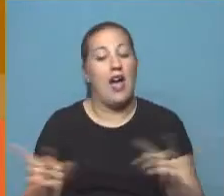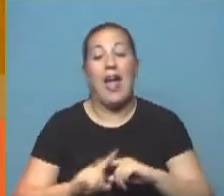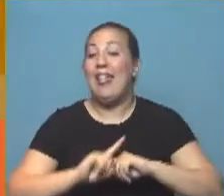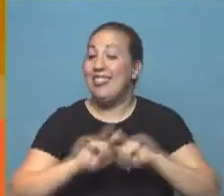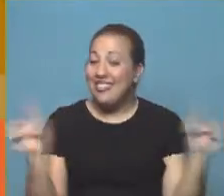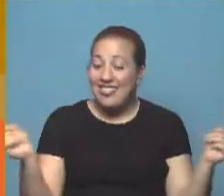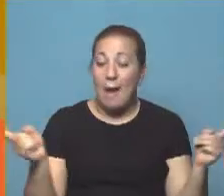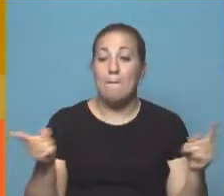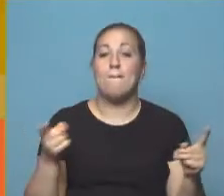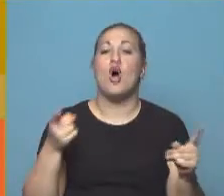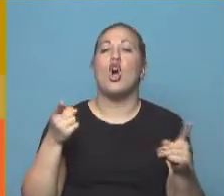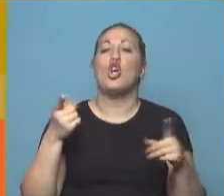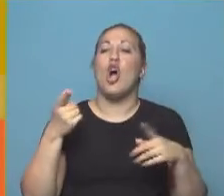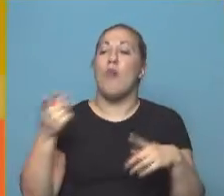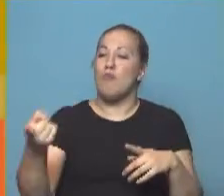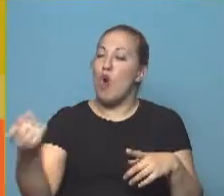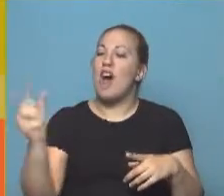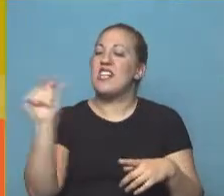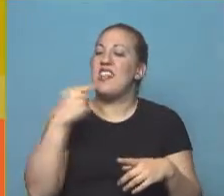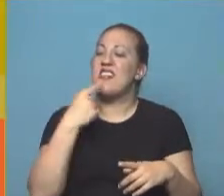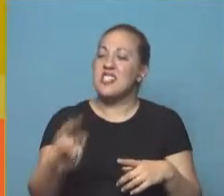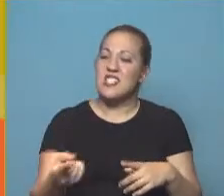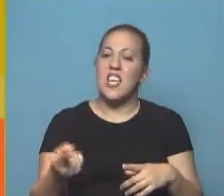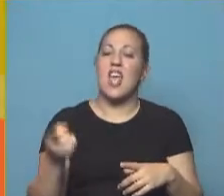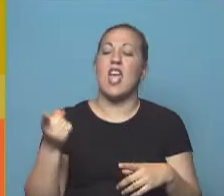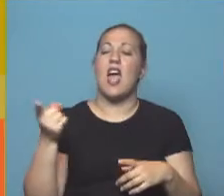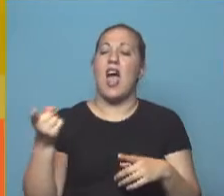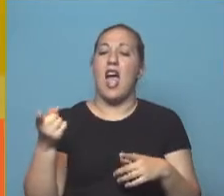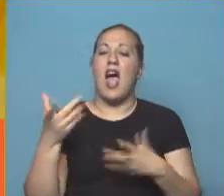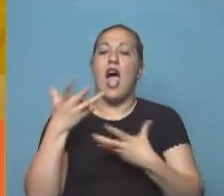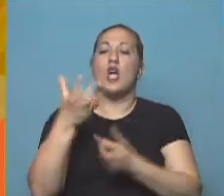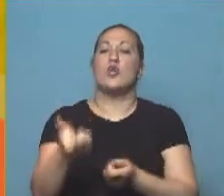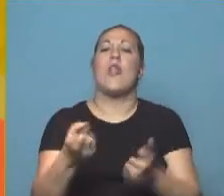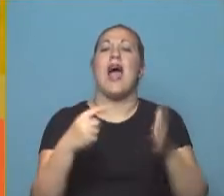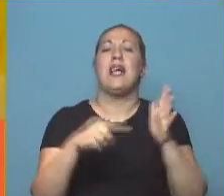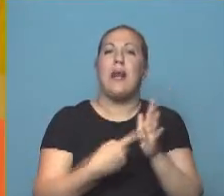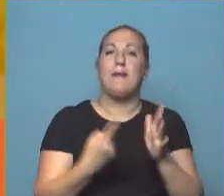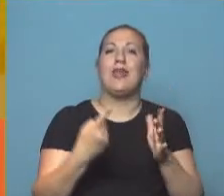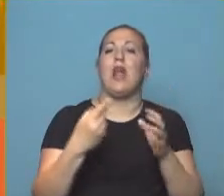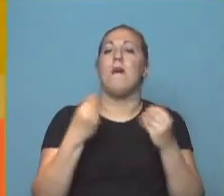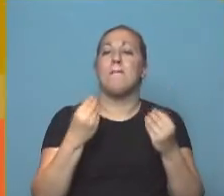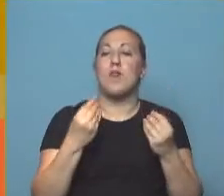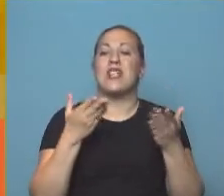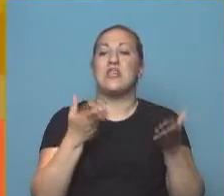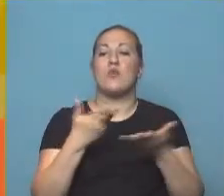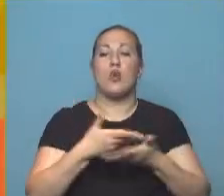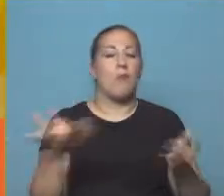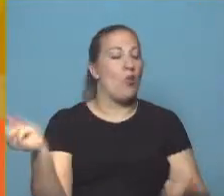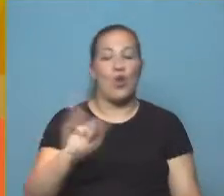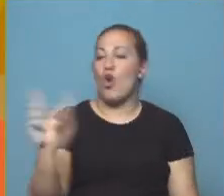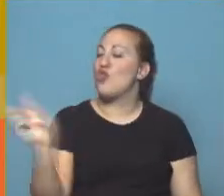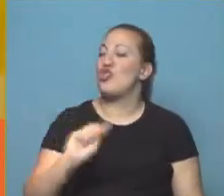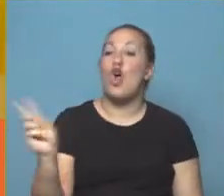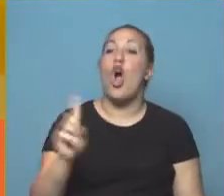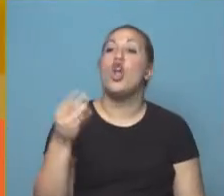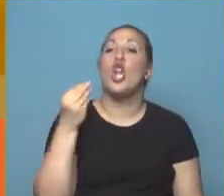que se ayudó, por ejemplo, como decías vos recién, en una de las tantas cosas que dijiste, al área metropolitana a costa con los servicios públicos. No, papá, lo que ocurrió